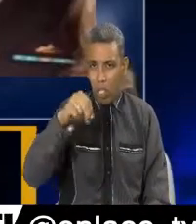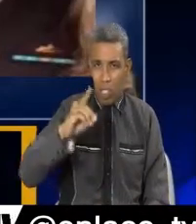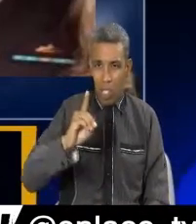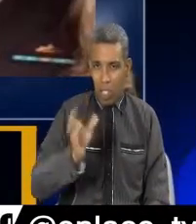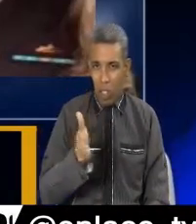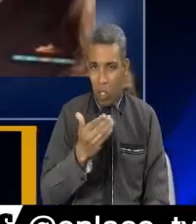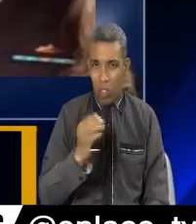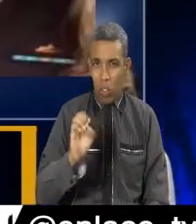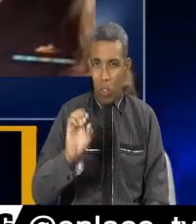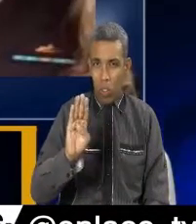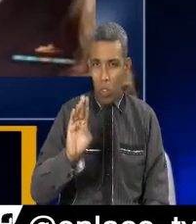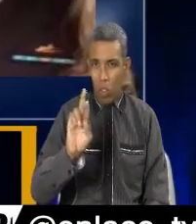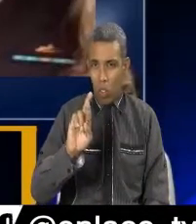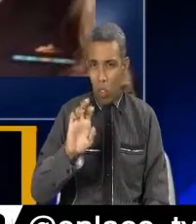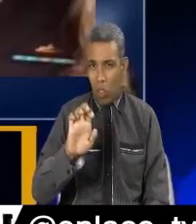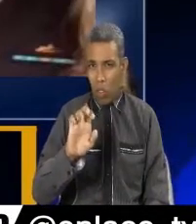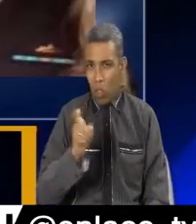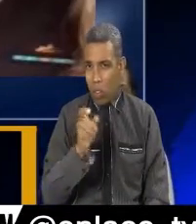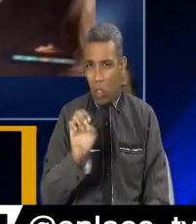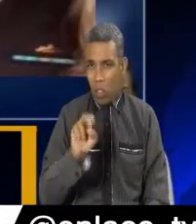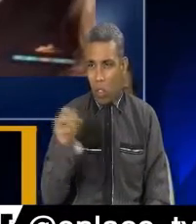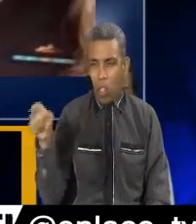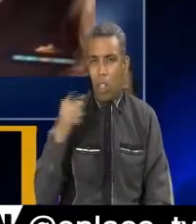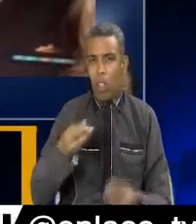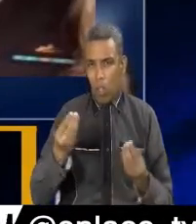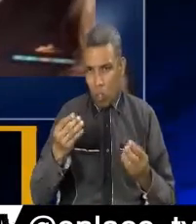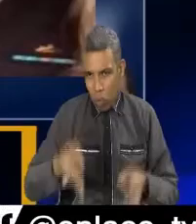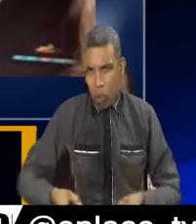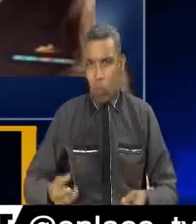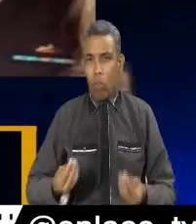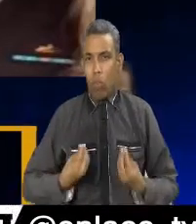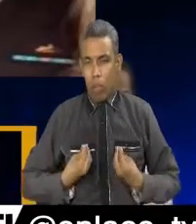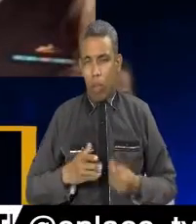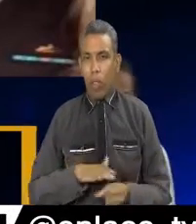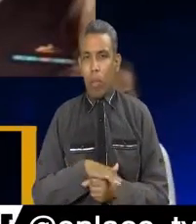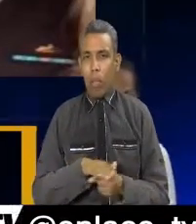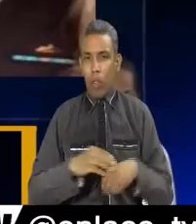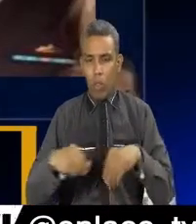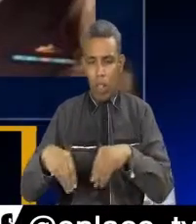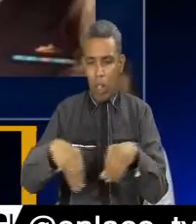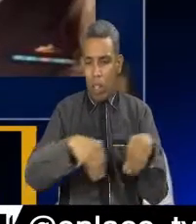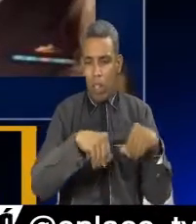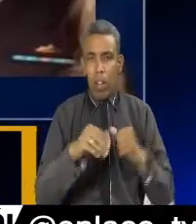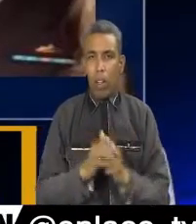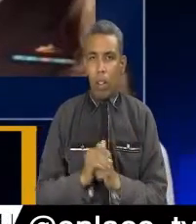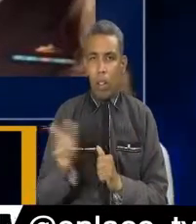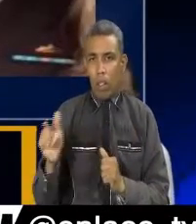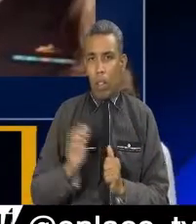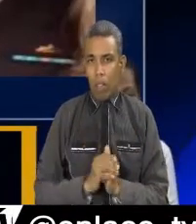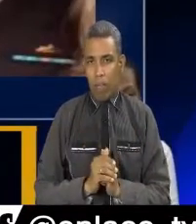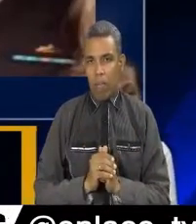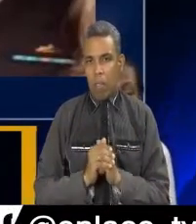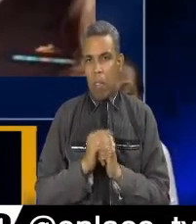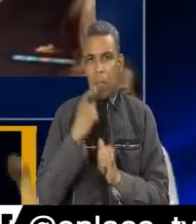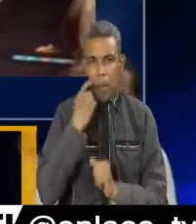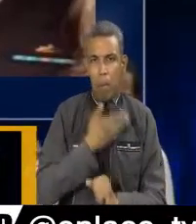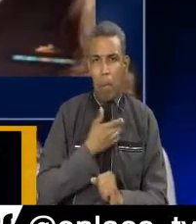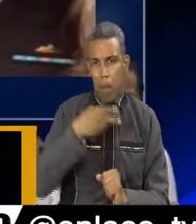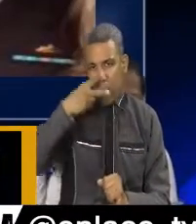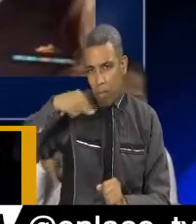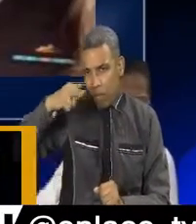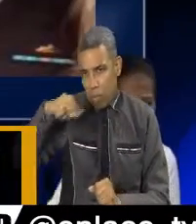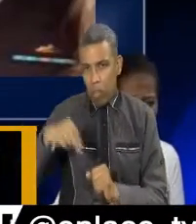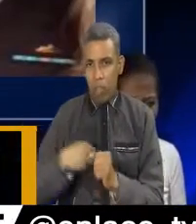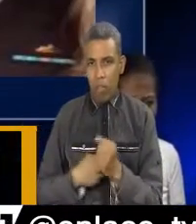barrio Arenal, 5 hermanas tiene este muchacho. Lastimosamente, pues en una faena de pesca, pues